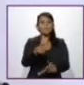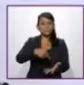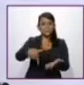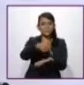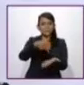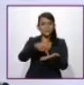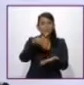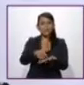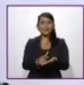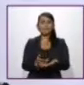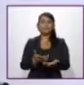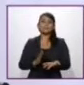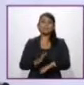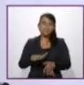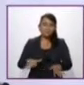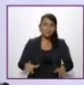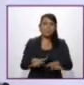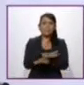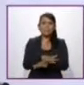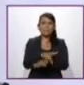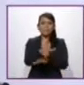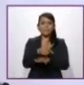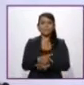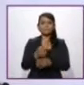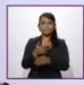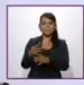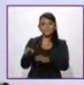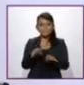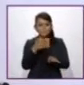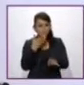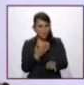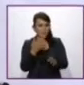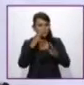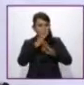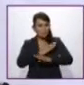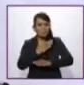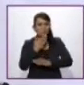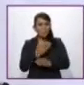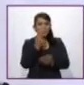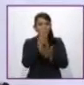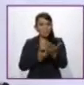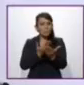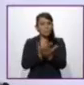país. Tenemos que ser ejemplo de reconciliación, de propuestas y de igualdad.